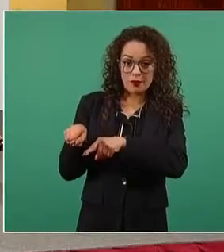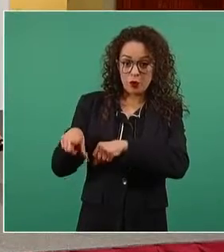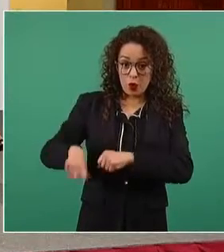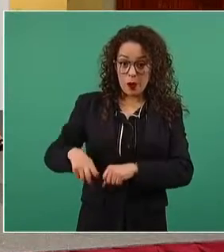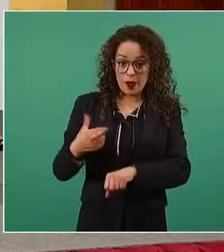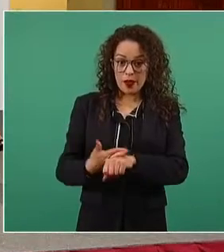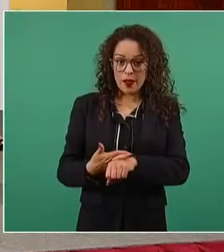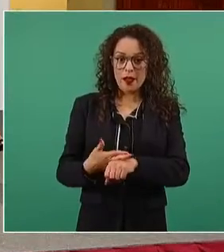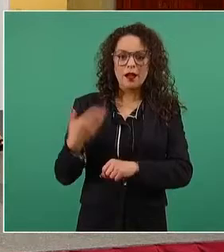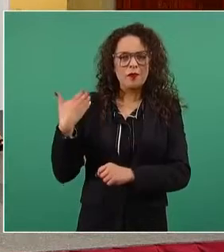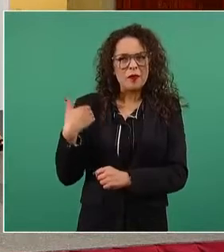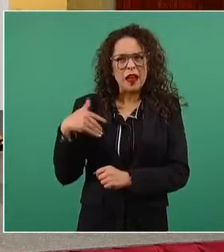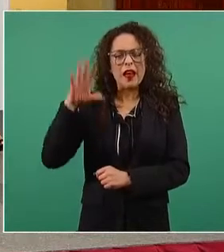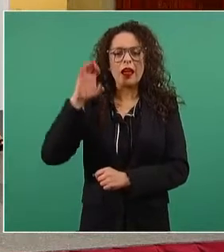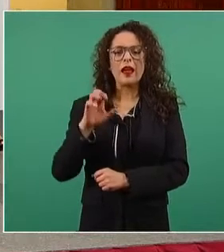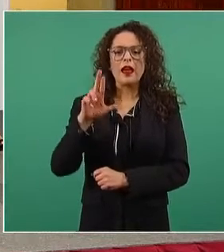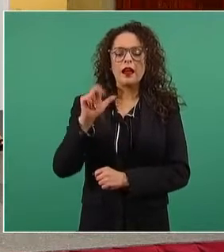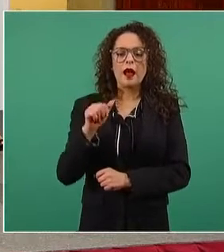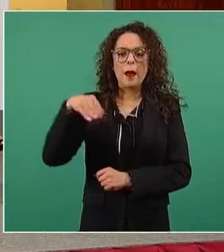era Manuel González,